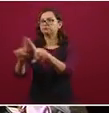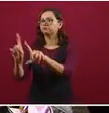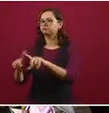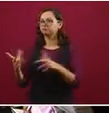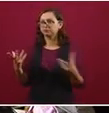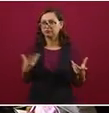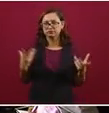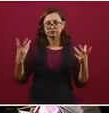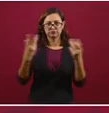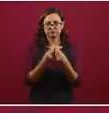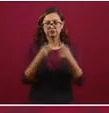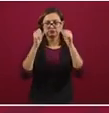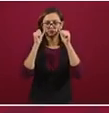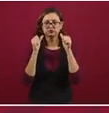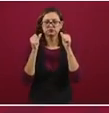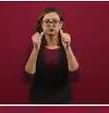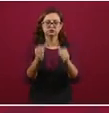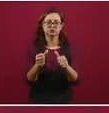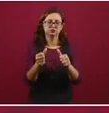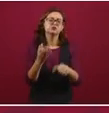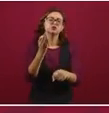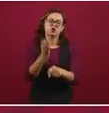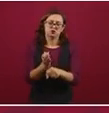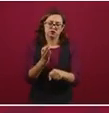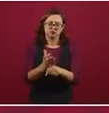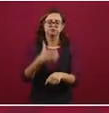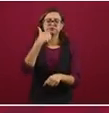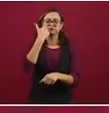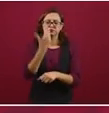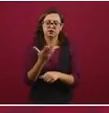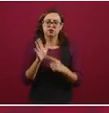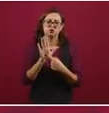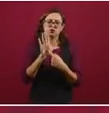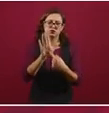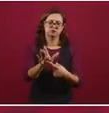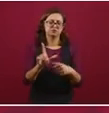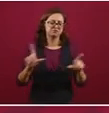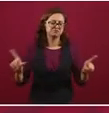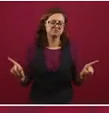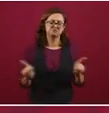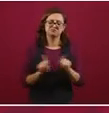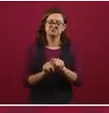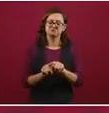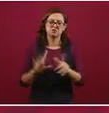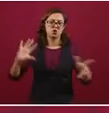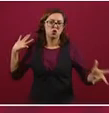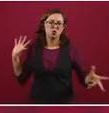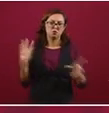presentarles una síntesis del reporte que tenemos hasta esta fecha. La